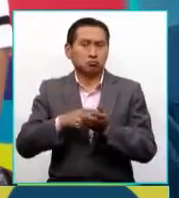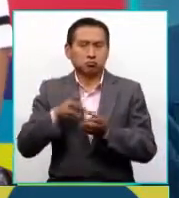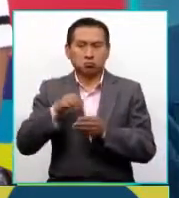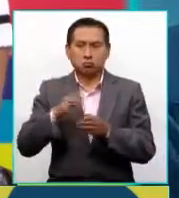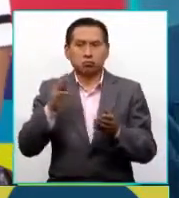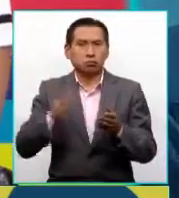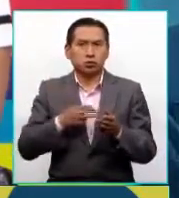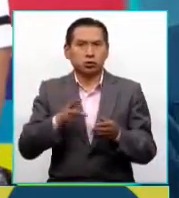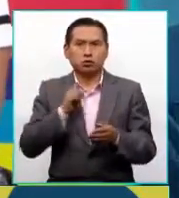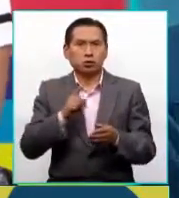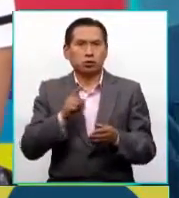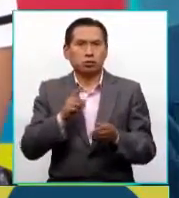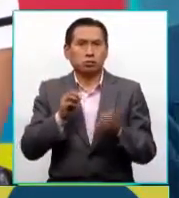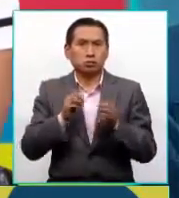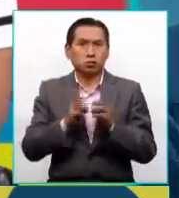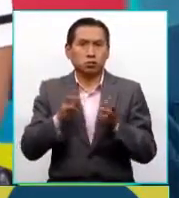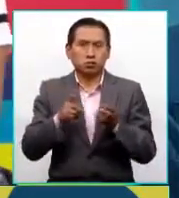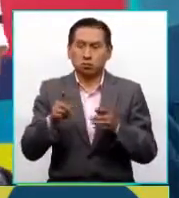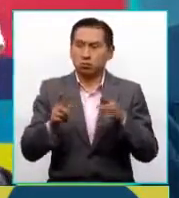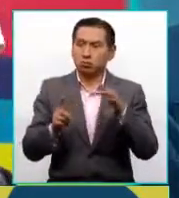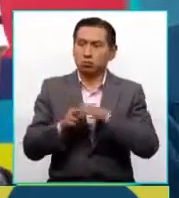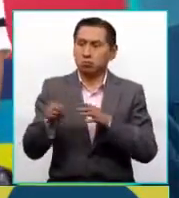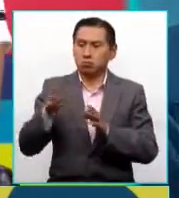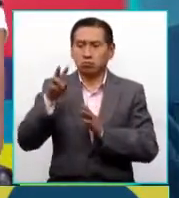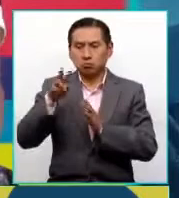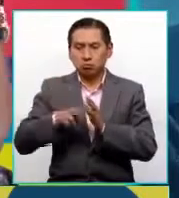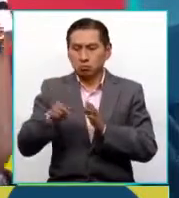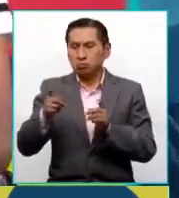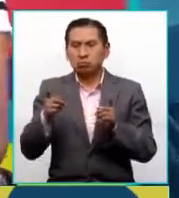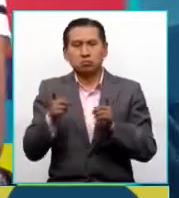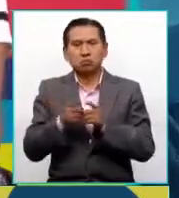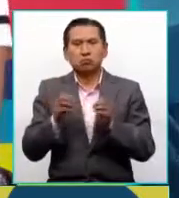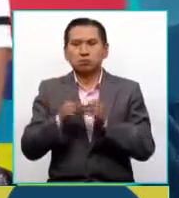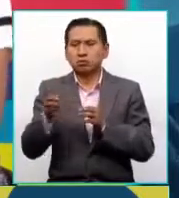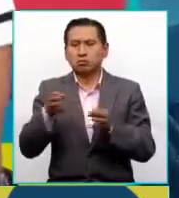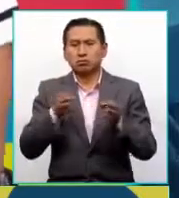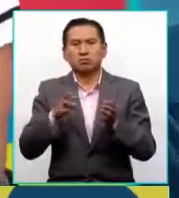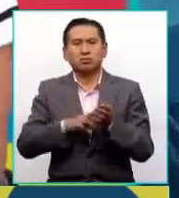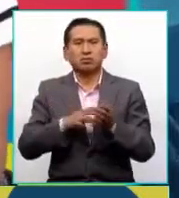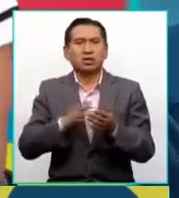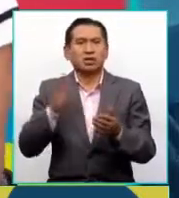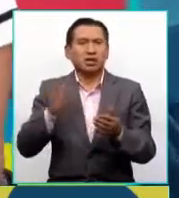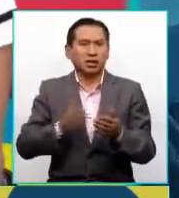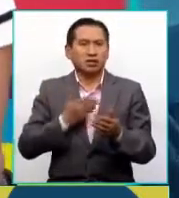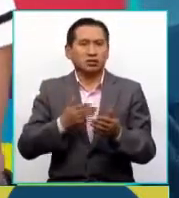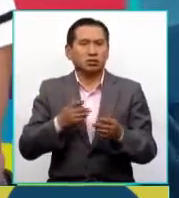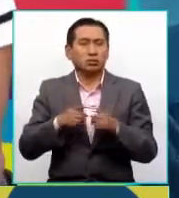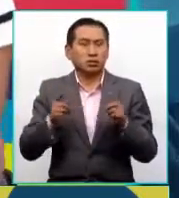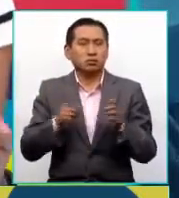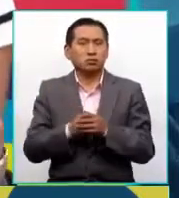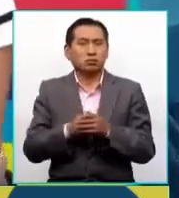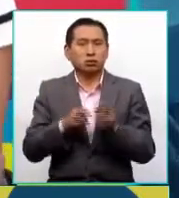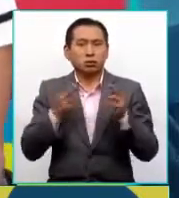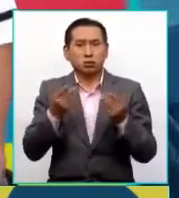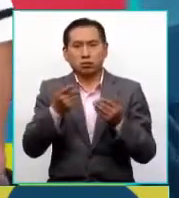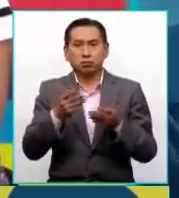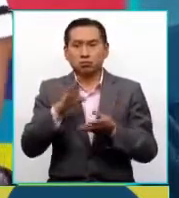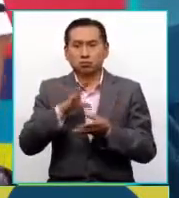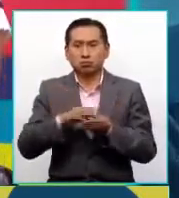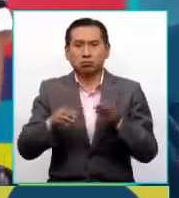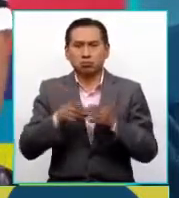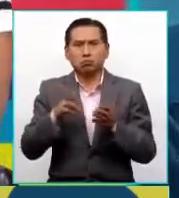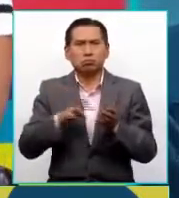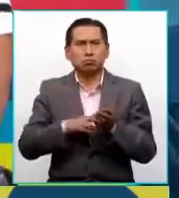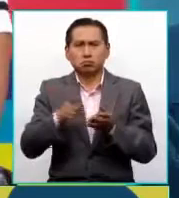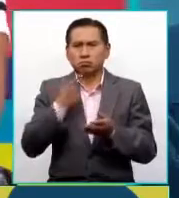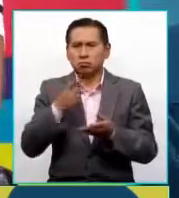ámbito musical, a veces la encontramos en los videos clips, un poco para darle línea a la canción, pero en este caso me cuentas de contar, es decir,